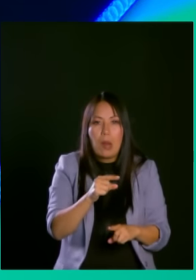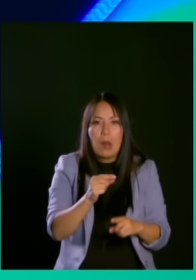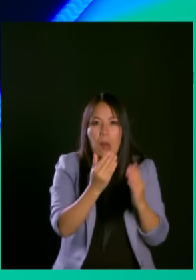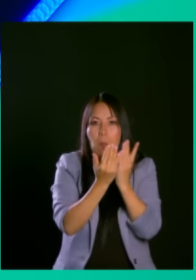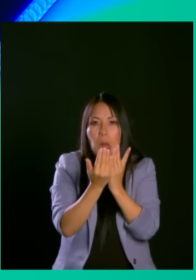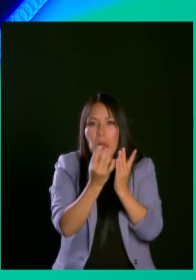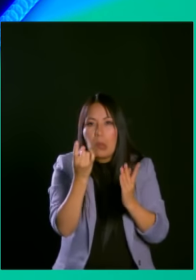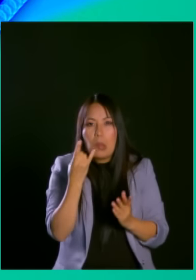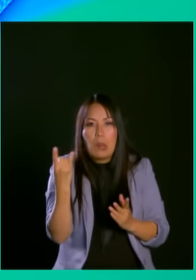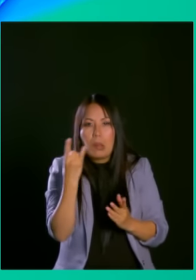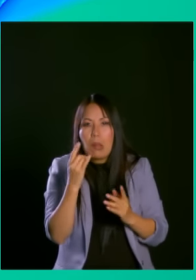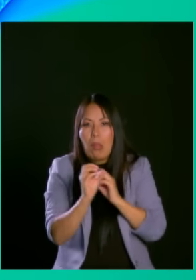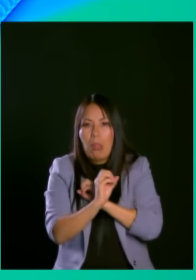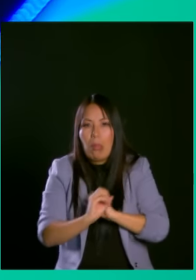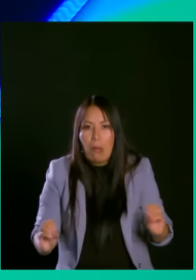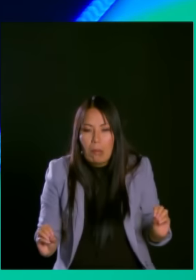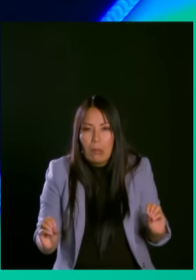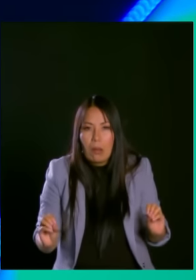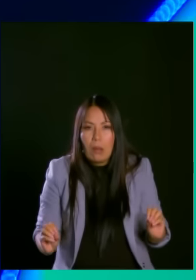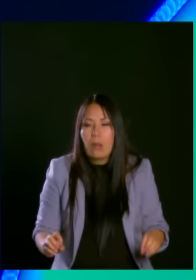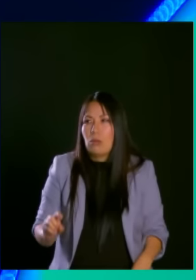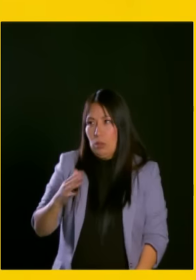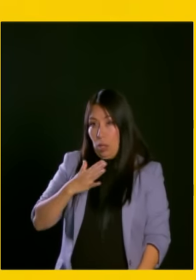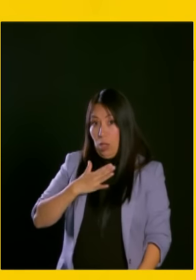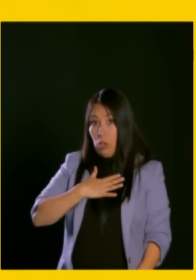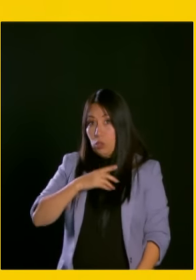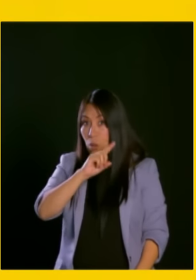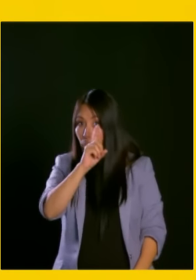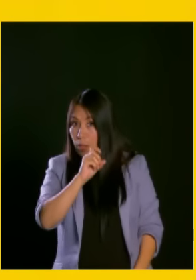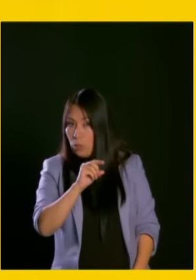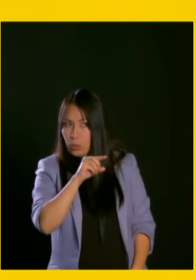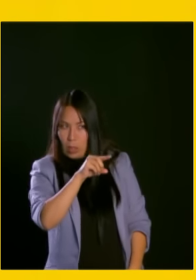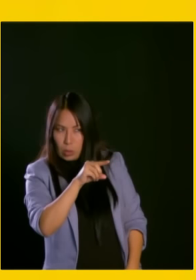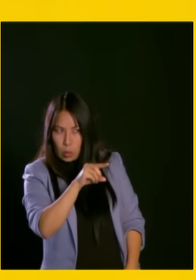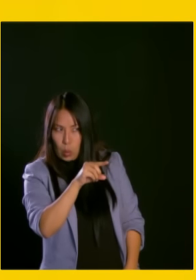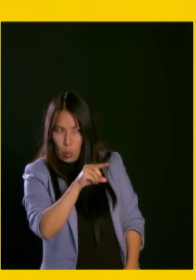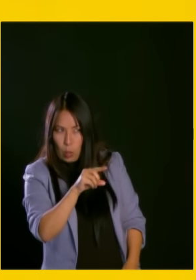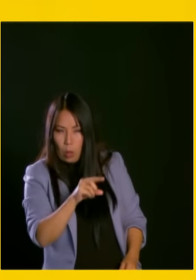digo, mira, le dije, oh, ¿y cuál fue, cuándo fue la última vez que por lo menos pusiste una farmacia?